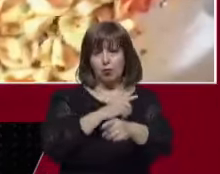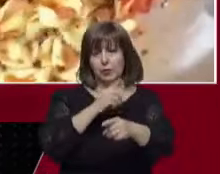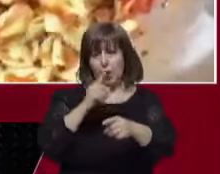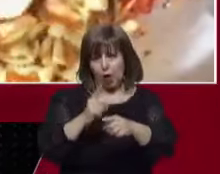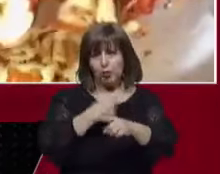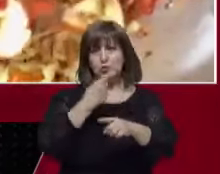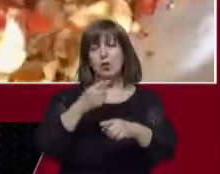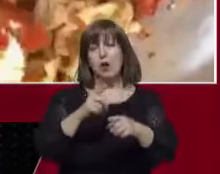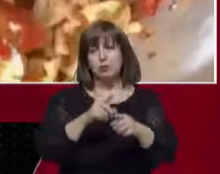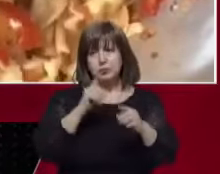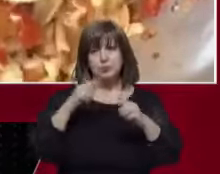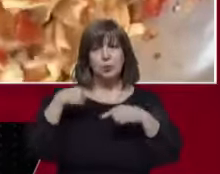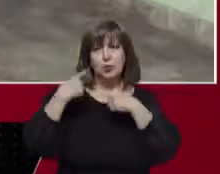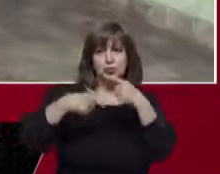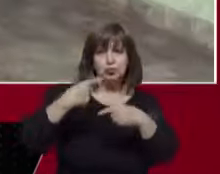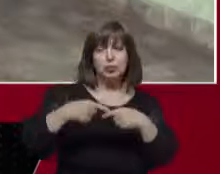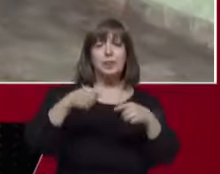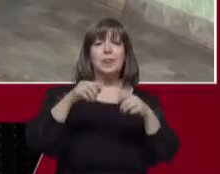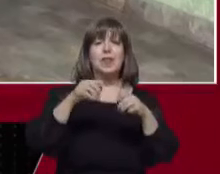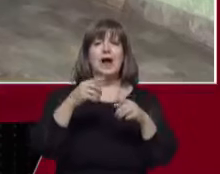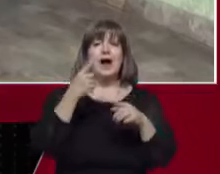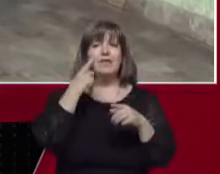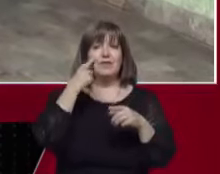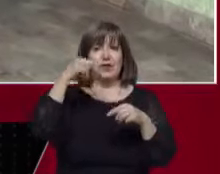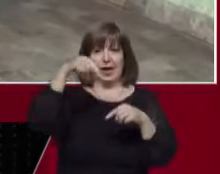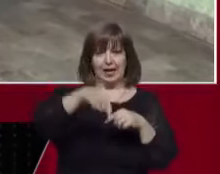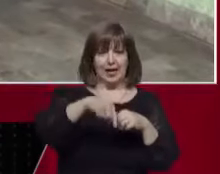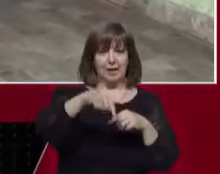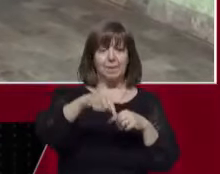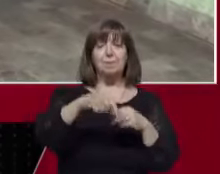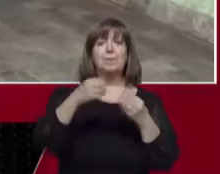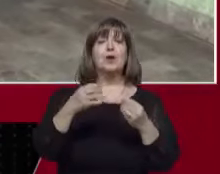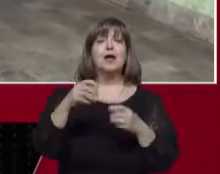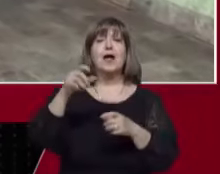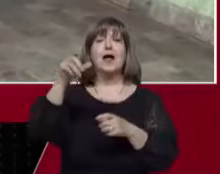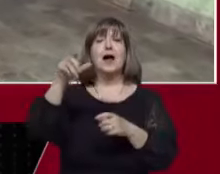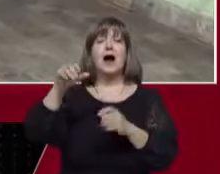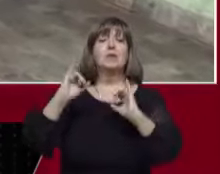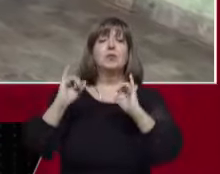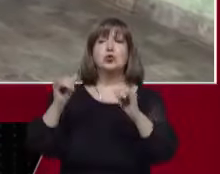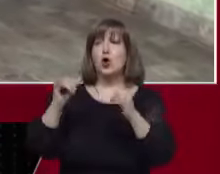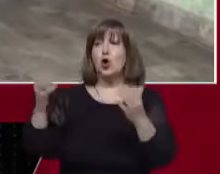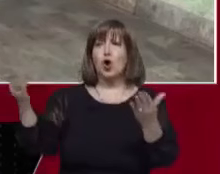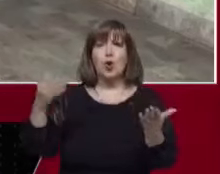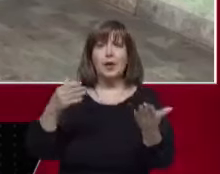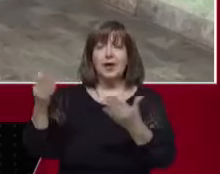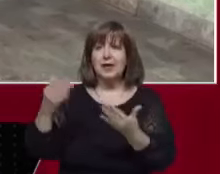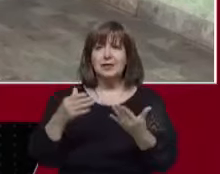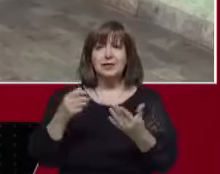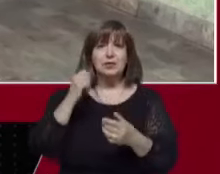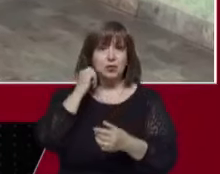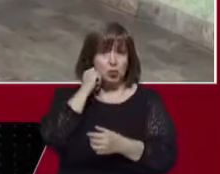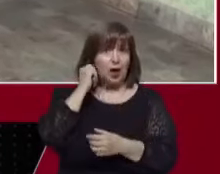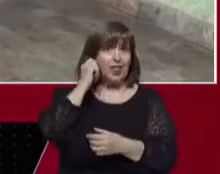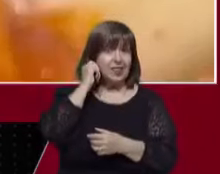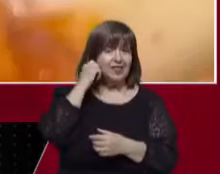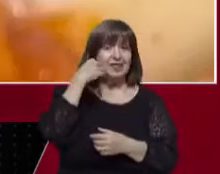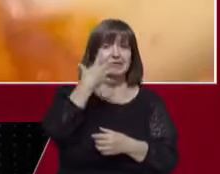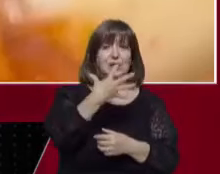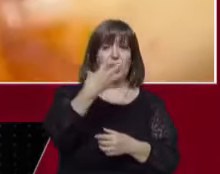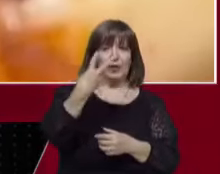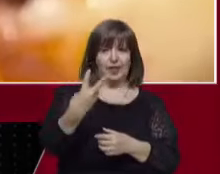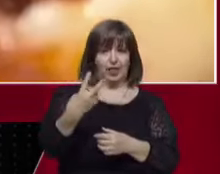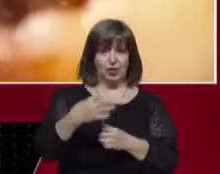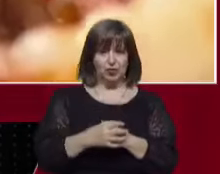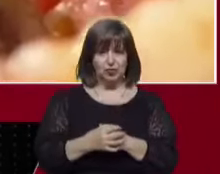seguir tratando de ayudar a estas jóvenes. Hoy la mayoría son todos jóvenes los que vienen. Que no lleguen a mi edad de 52 años y